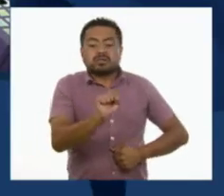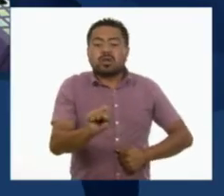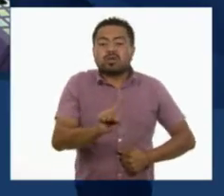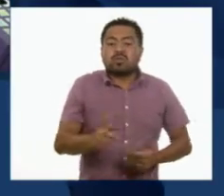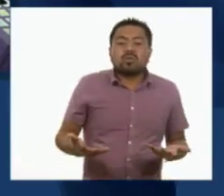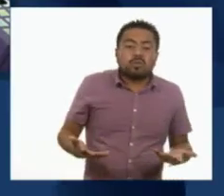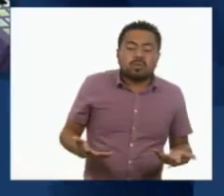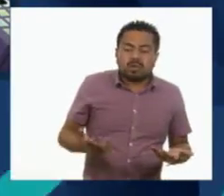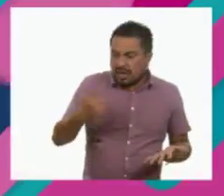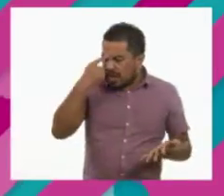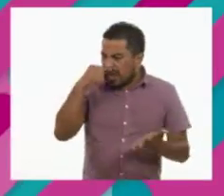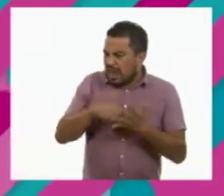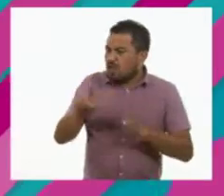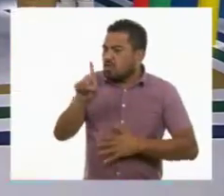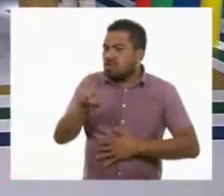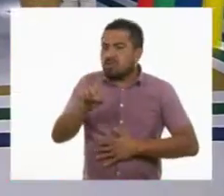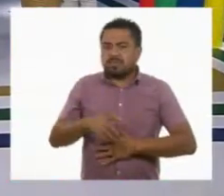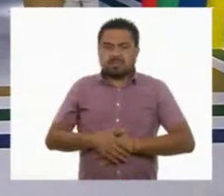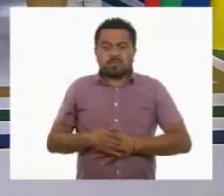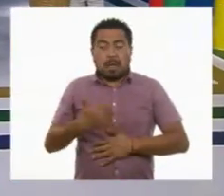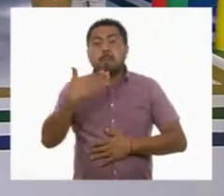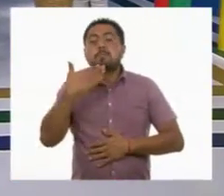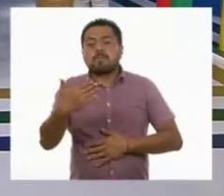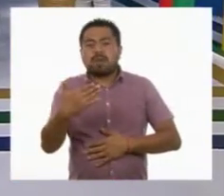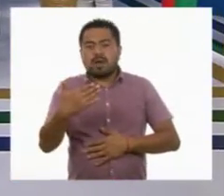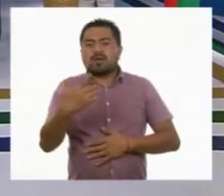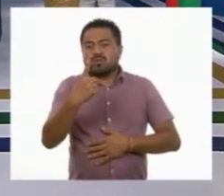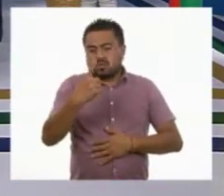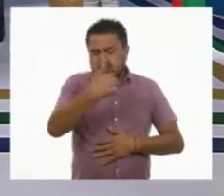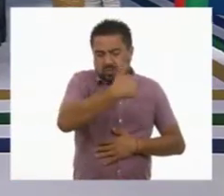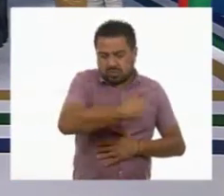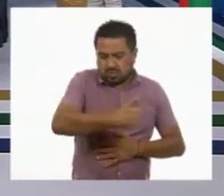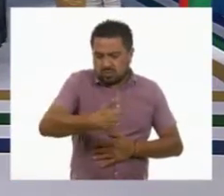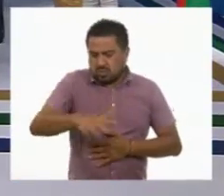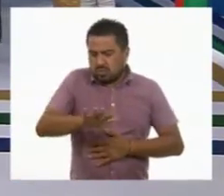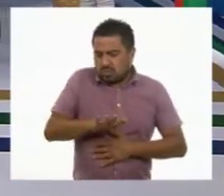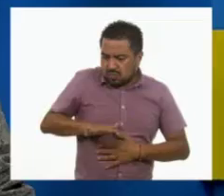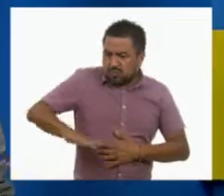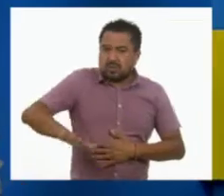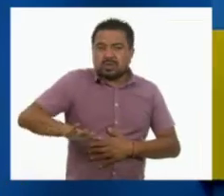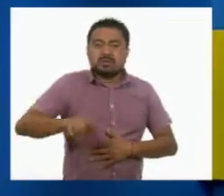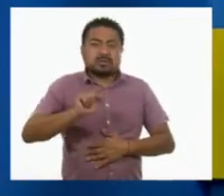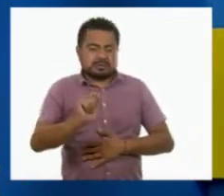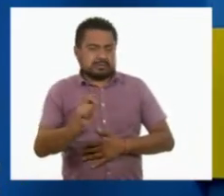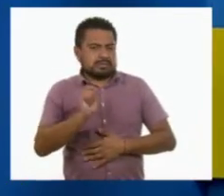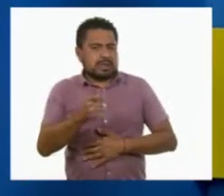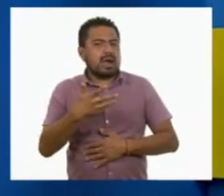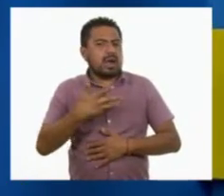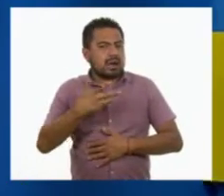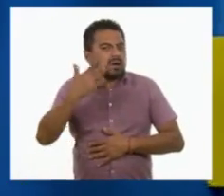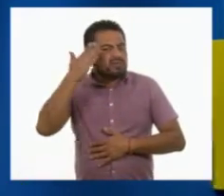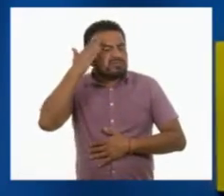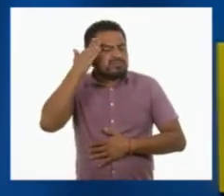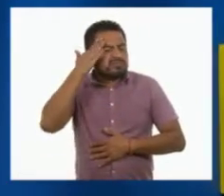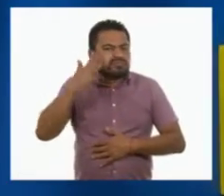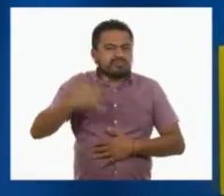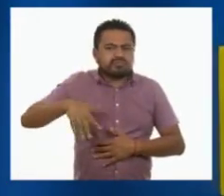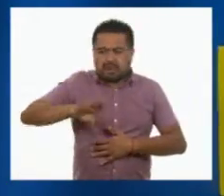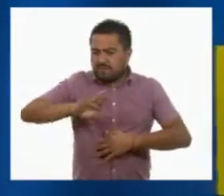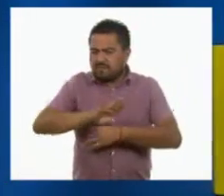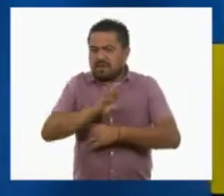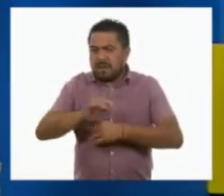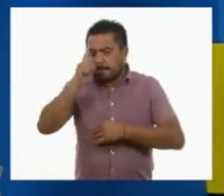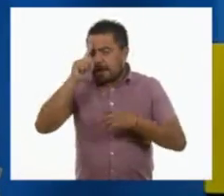domingo? Creo que domingo. Muy bien. Cada una de nosotras y nosotros tenemos la capacidad de buscar el bienestar a los